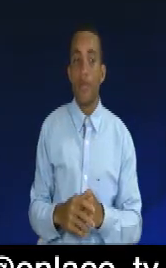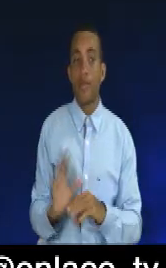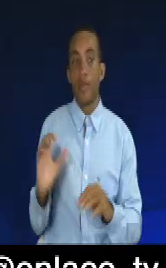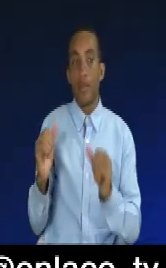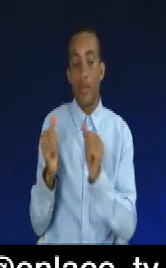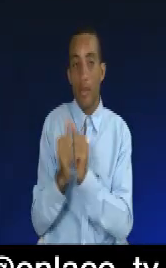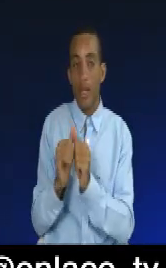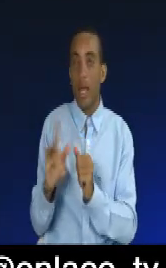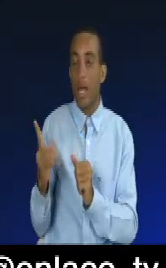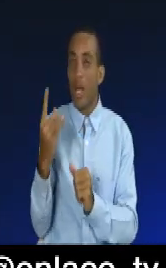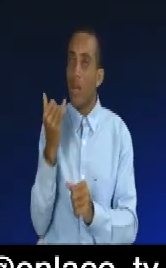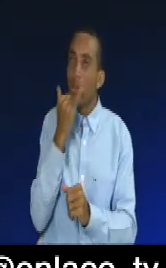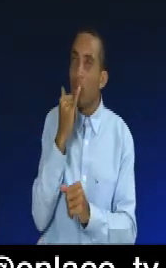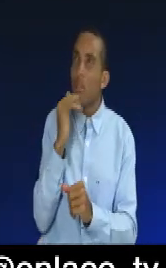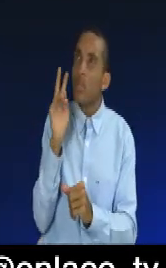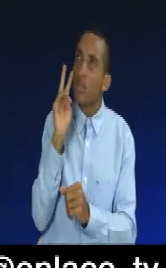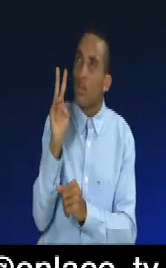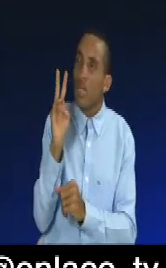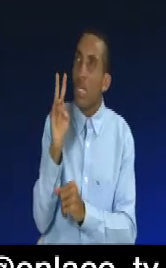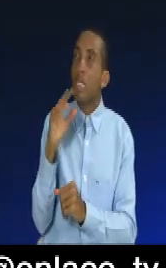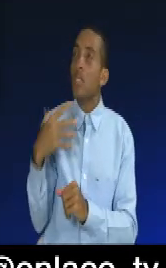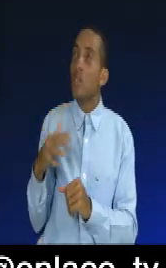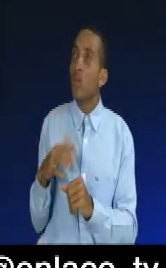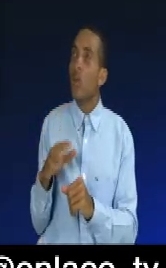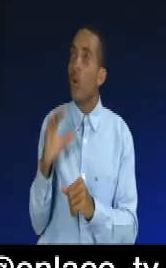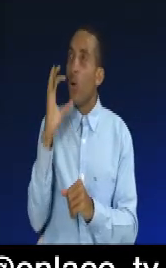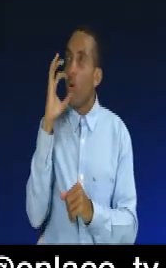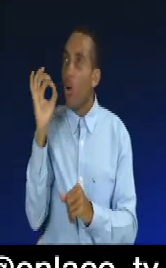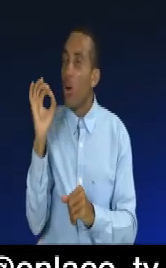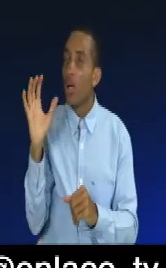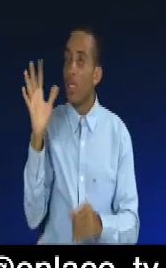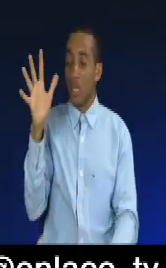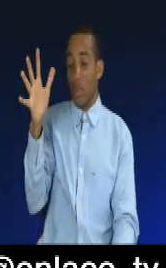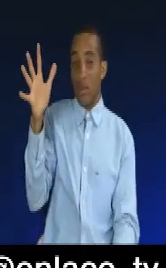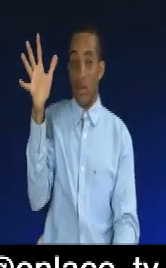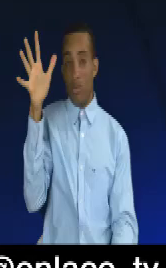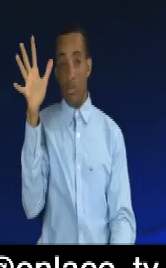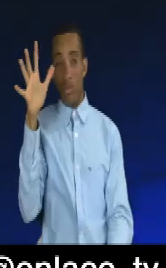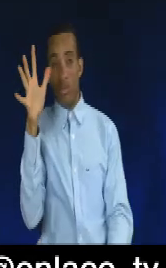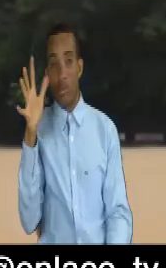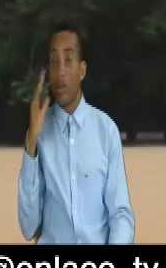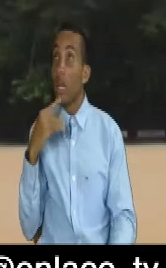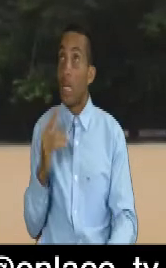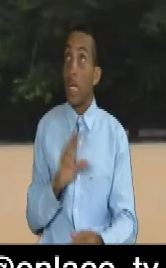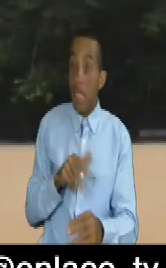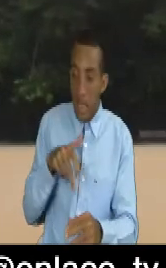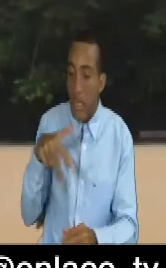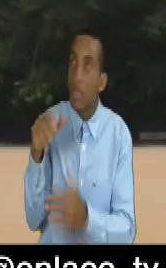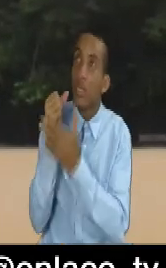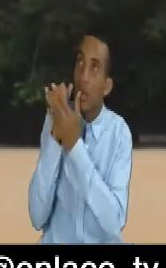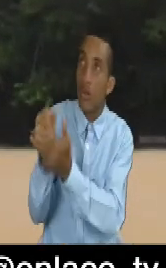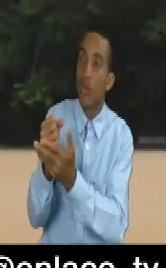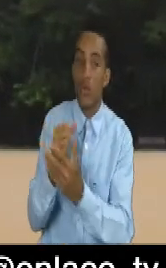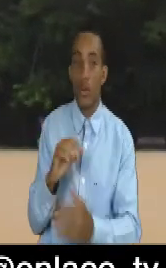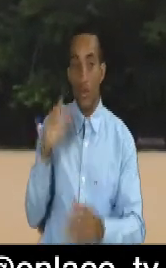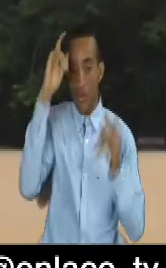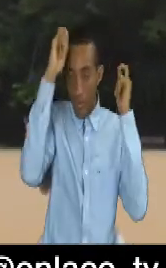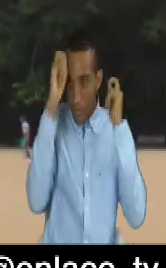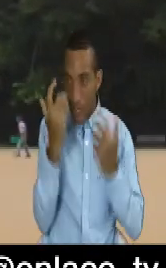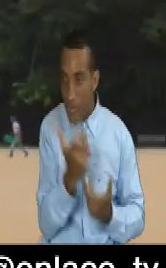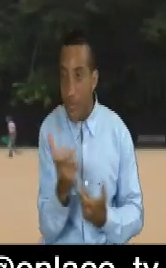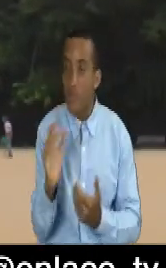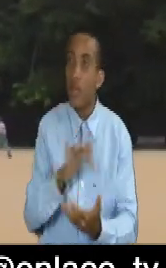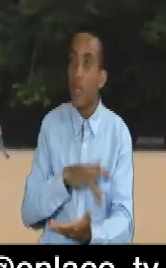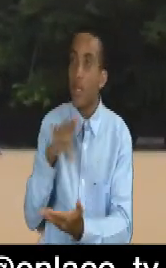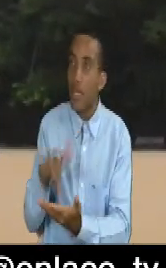algo pasaba cuando se dieron cuenta que el cuerpo del electricista se movía. De inmediato lo auxiliaron. Al lugar llegaron bomberos voluntarios de Barranca Bermeja que